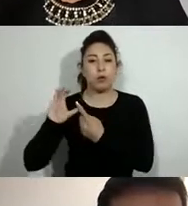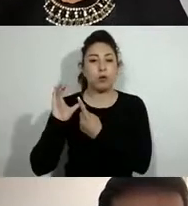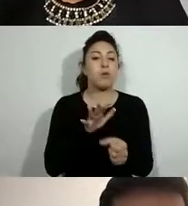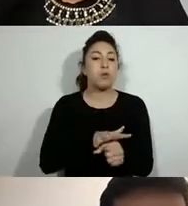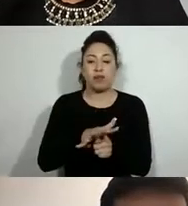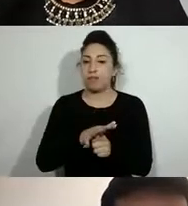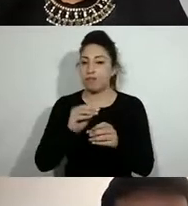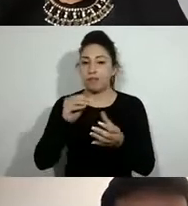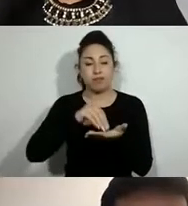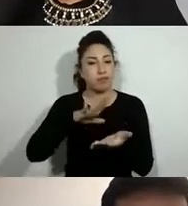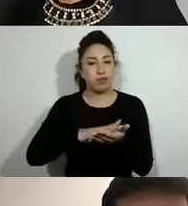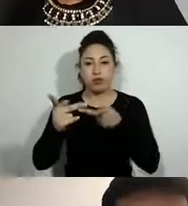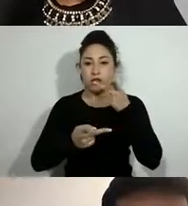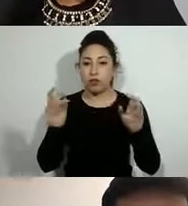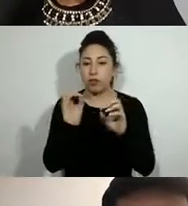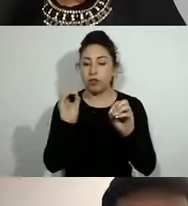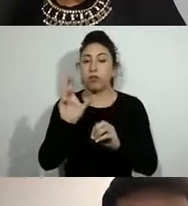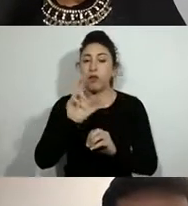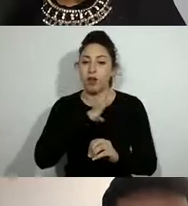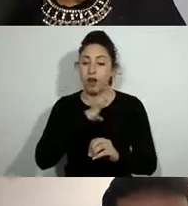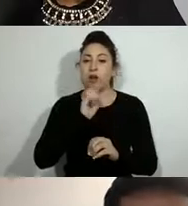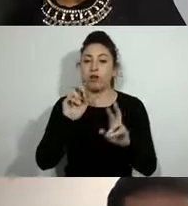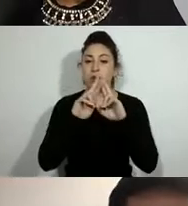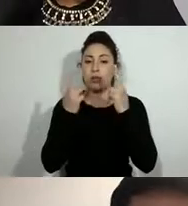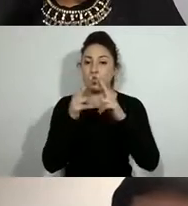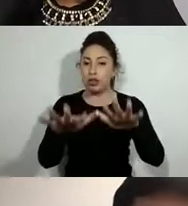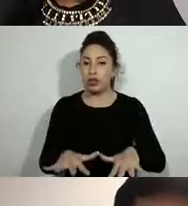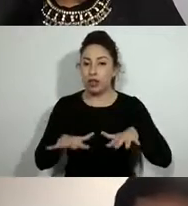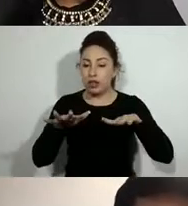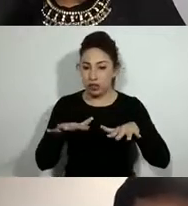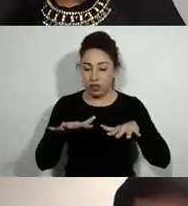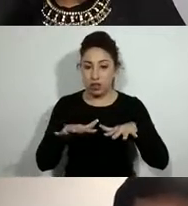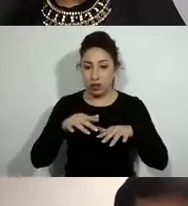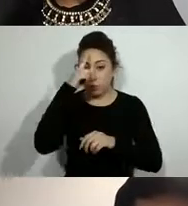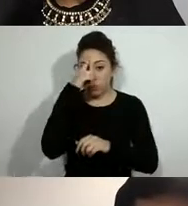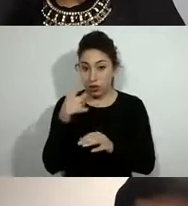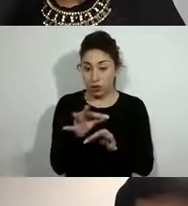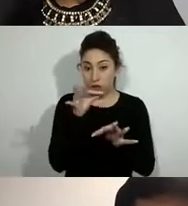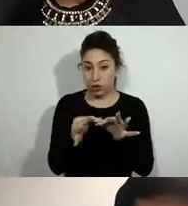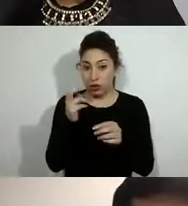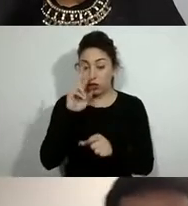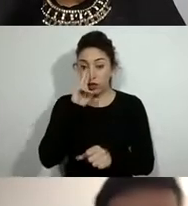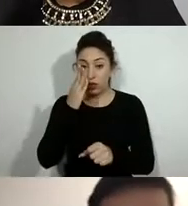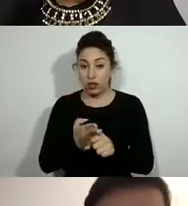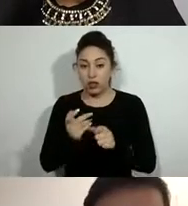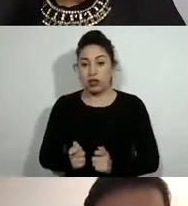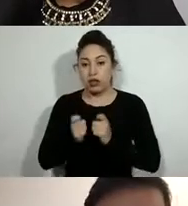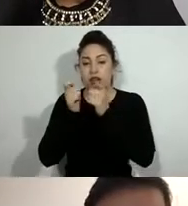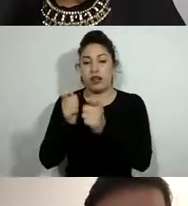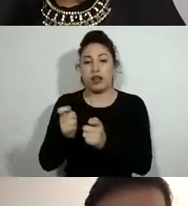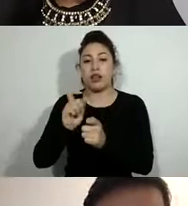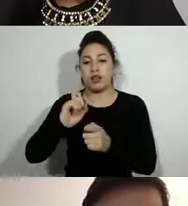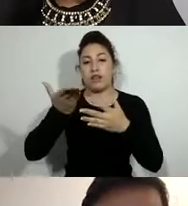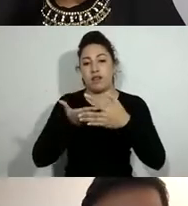servidor en el contexto de una sesión del Congreso. Para poder ejercer esa facultad que le confiere la fracción 30